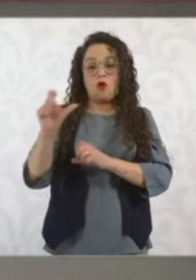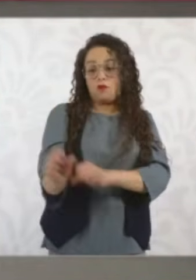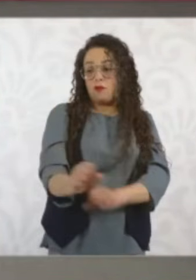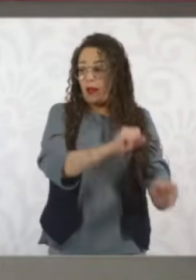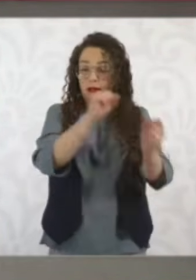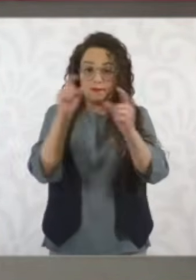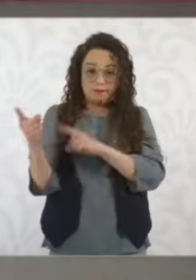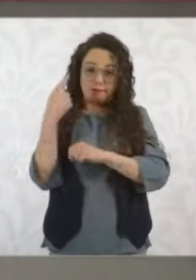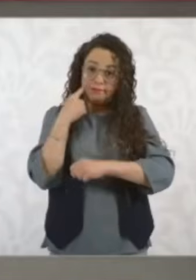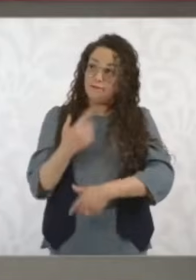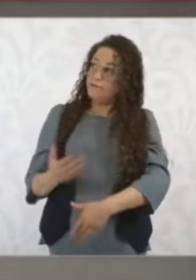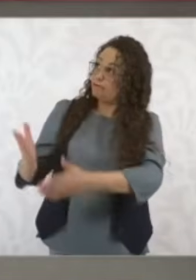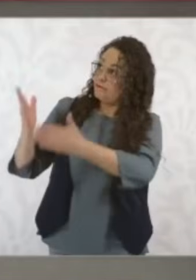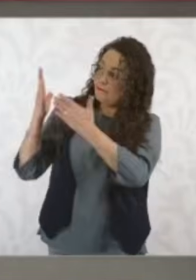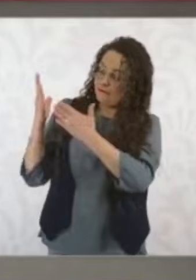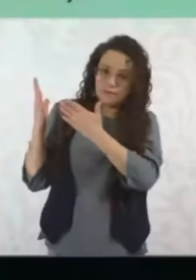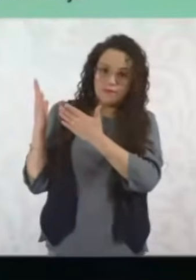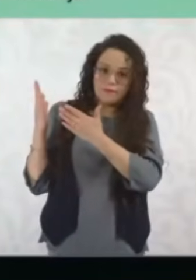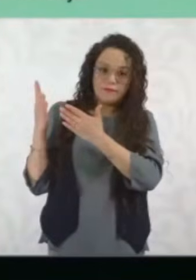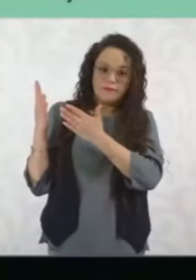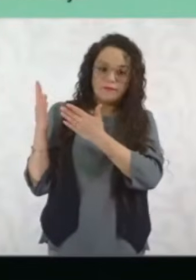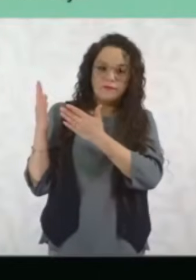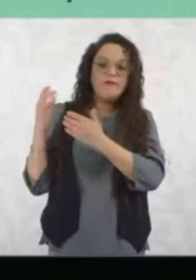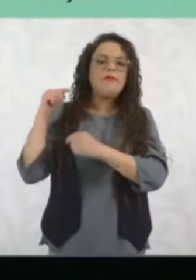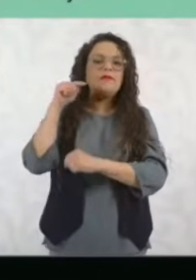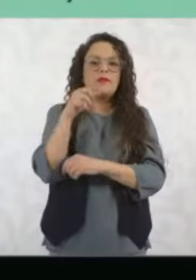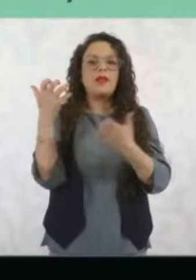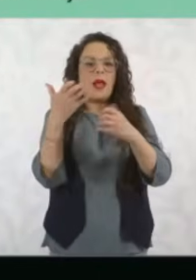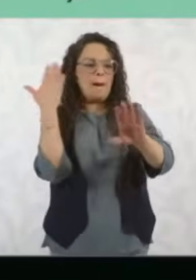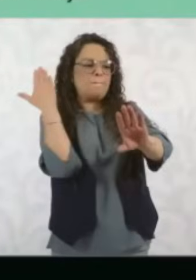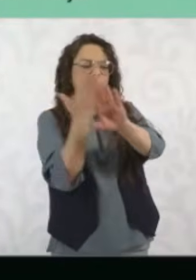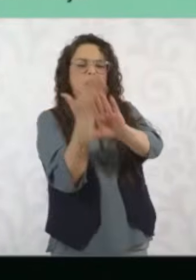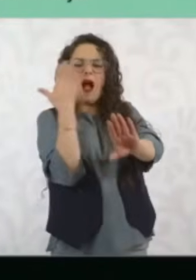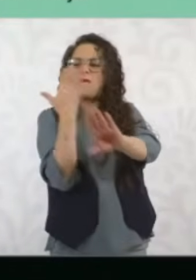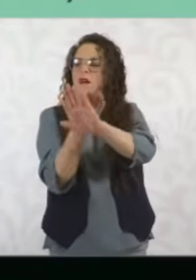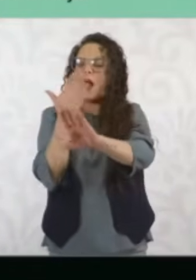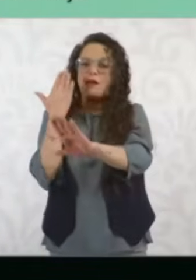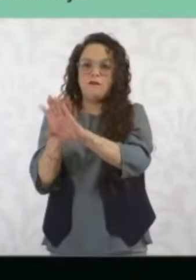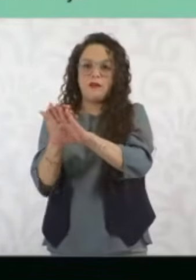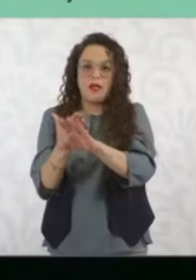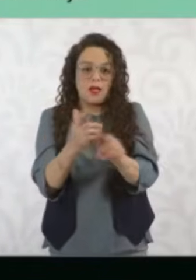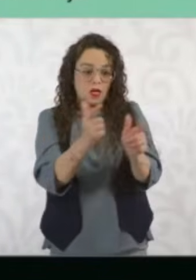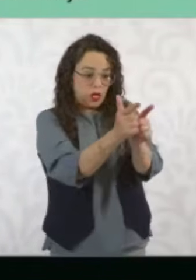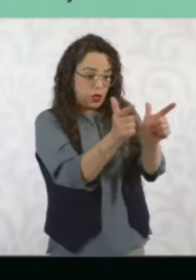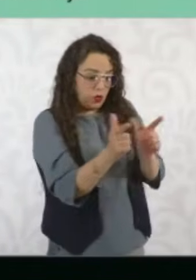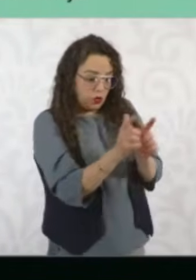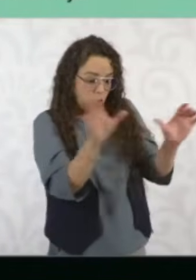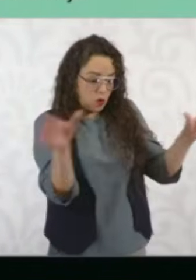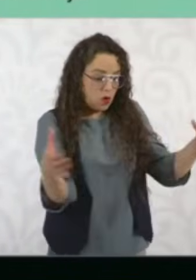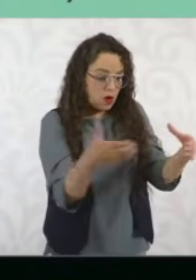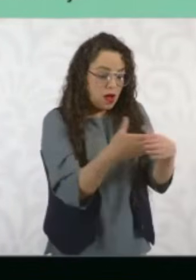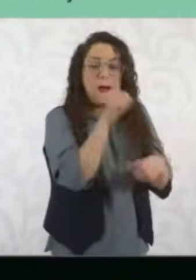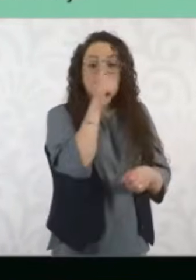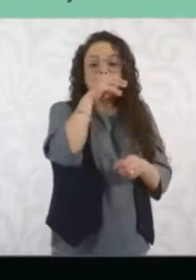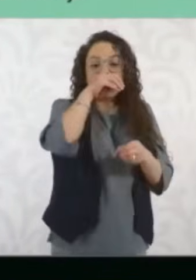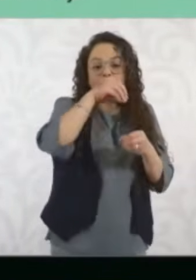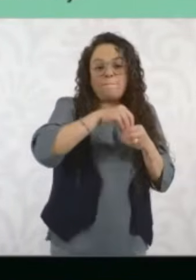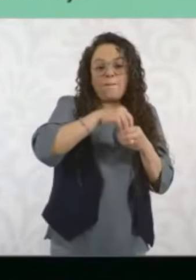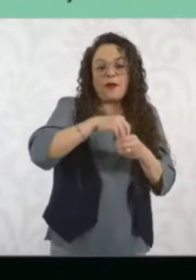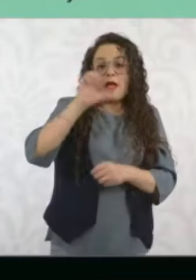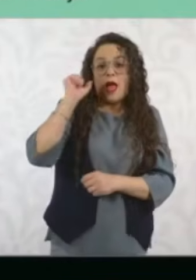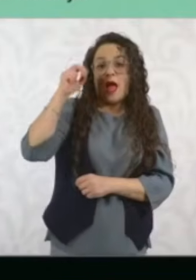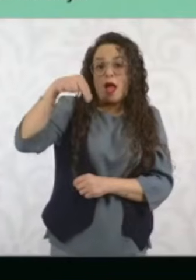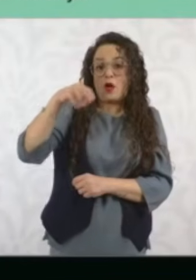Luego están las cuentas de ataque, que es el bloque anónimo. Aquí es donde nos gustaría